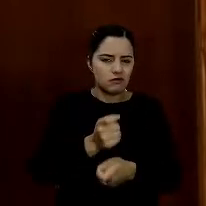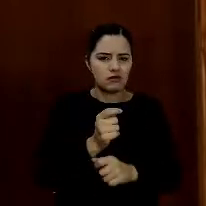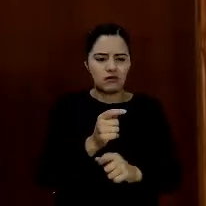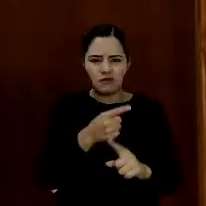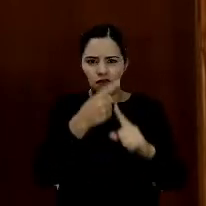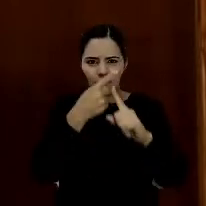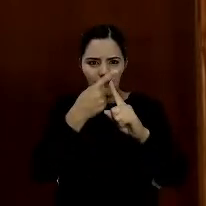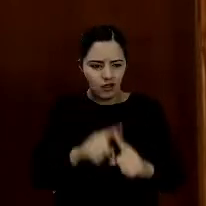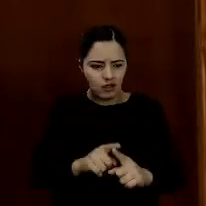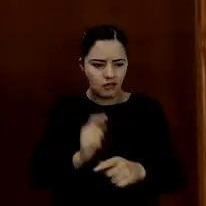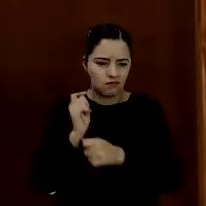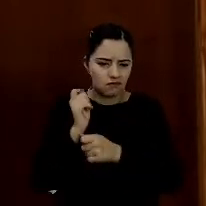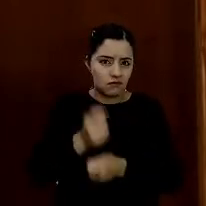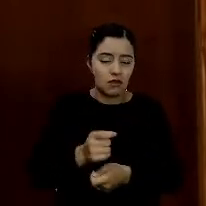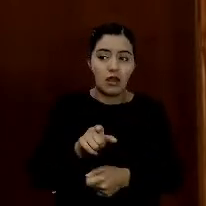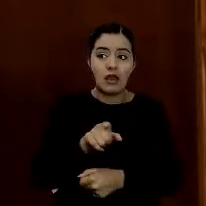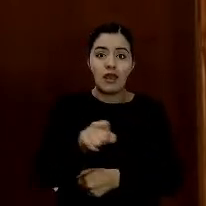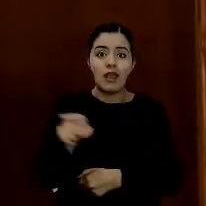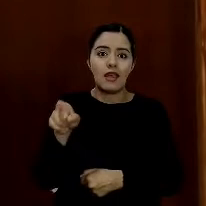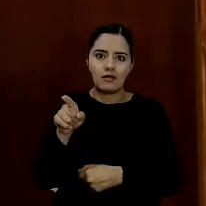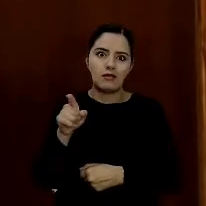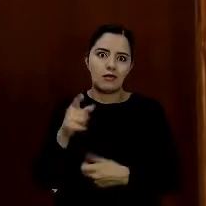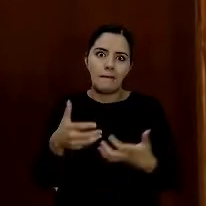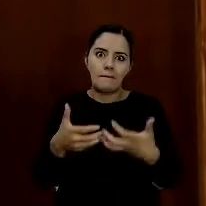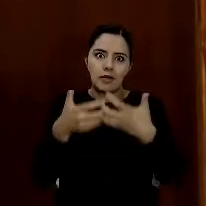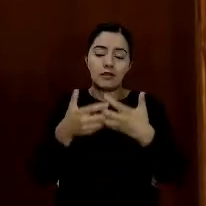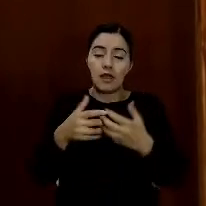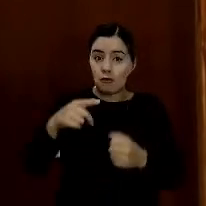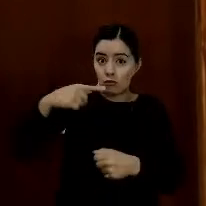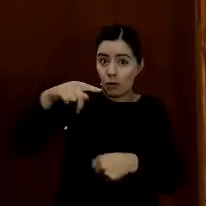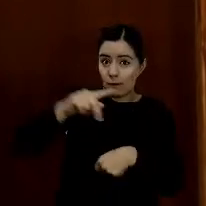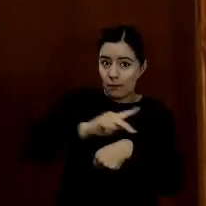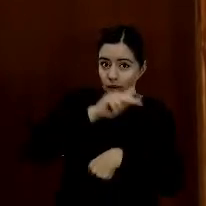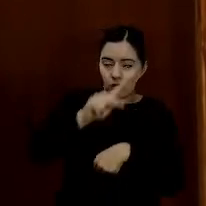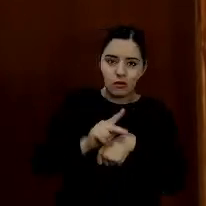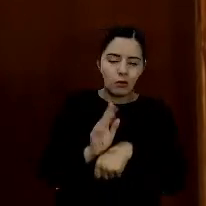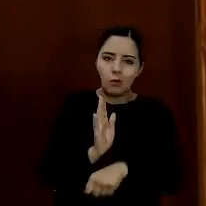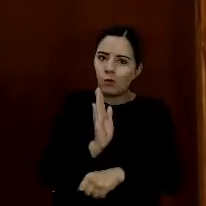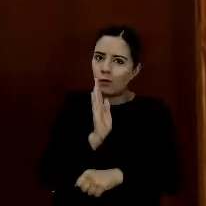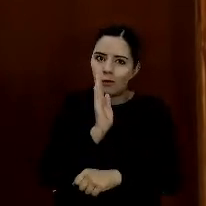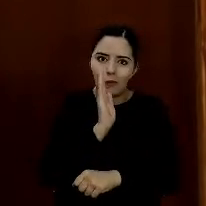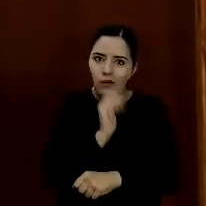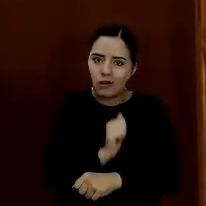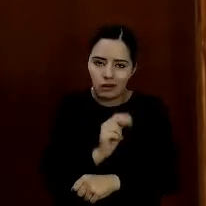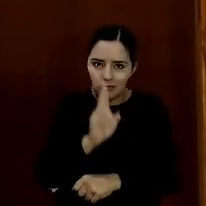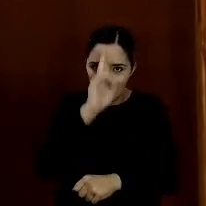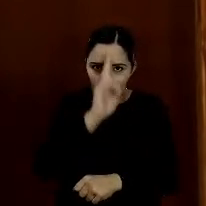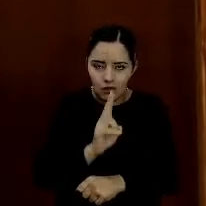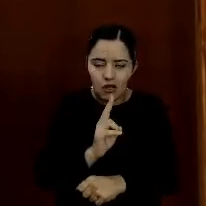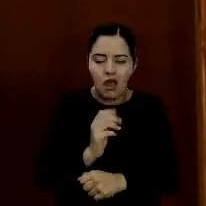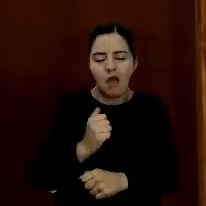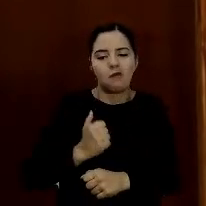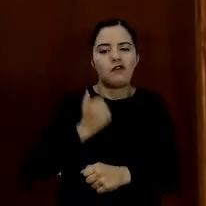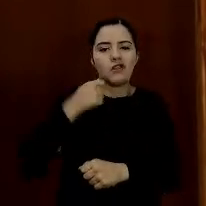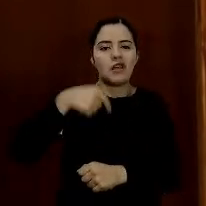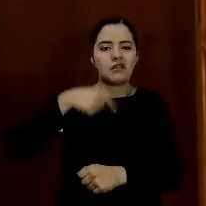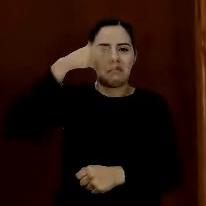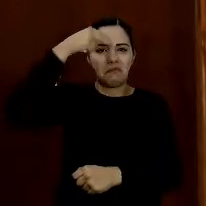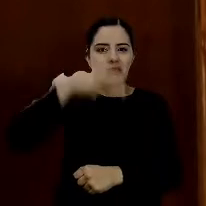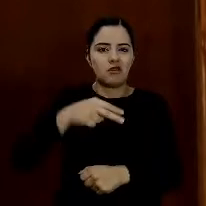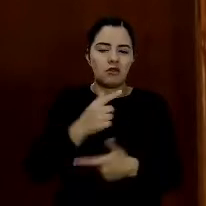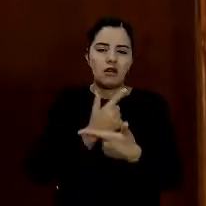hacer en los suyos. Esos gobiernos entreguistas no exigieron la conservación